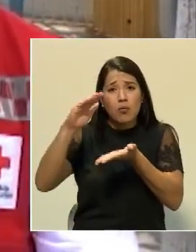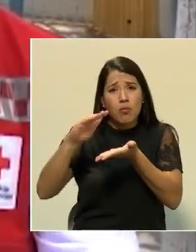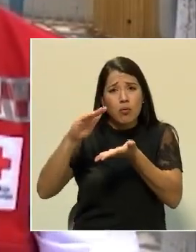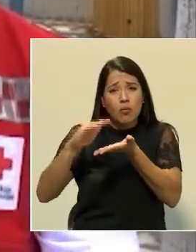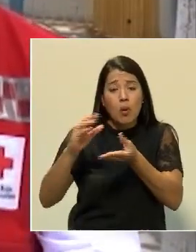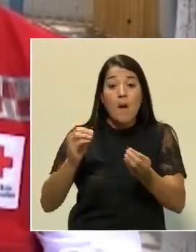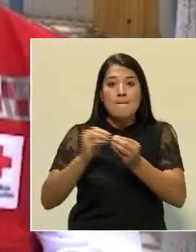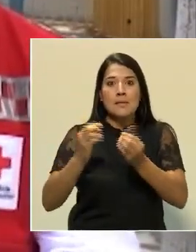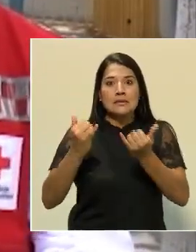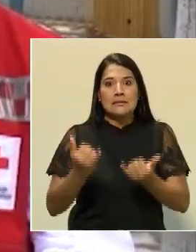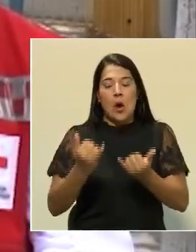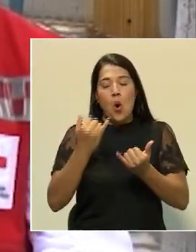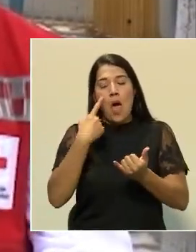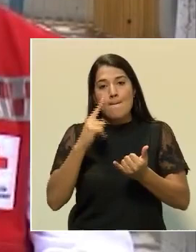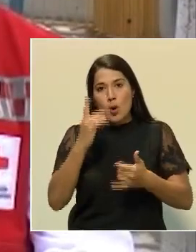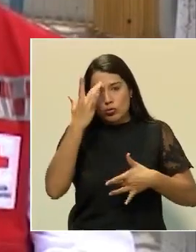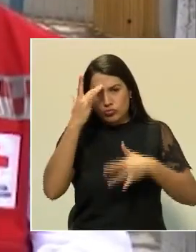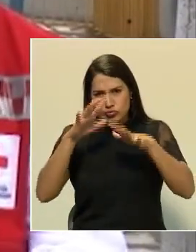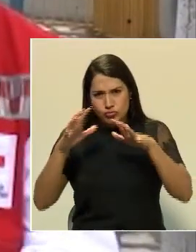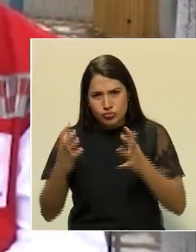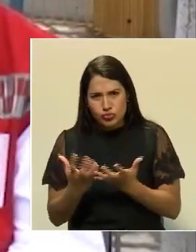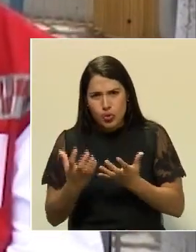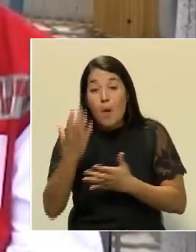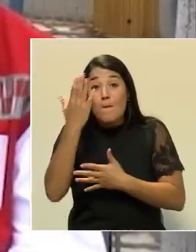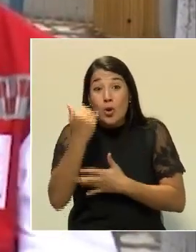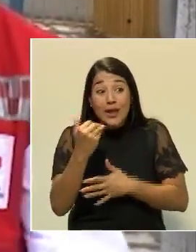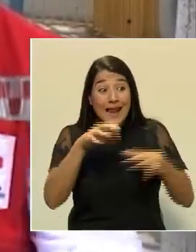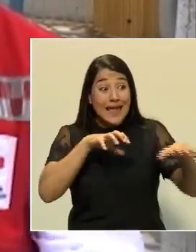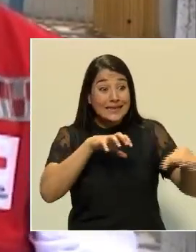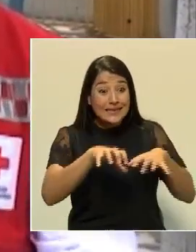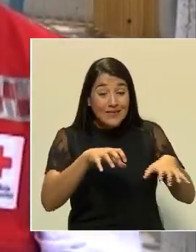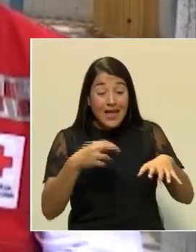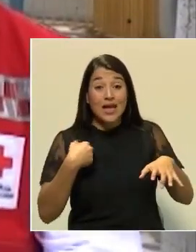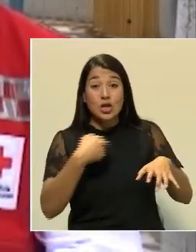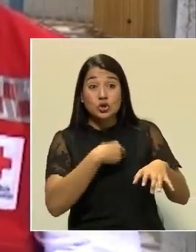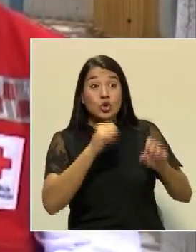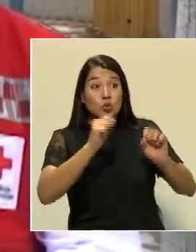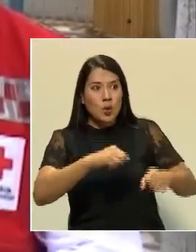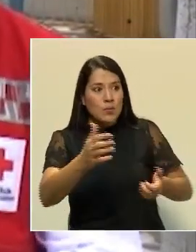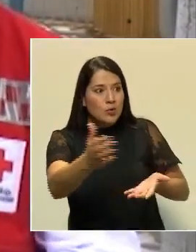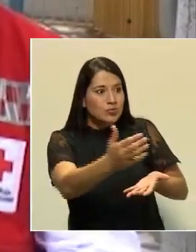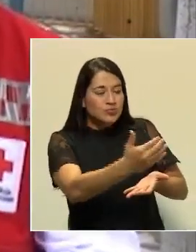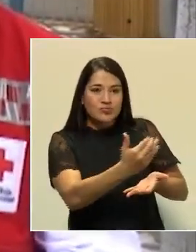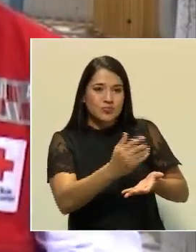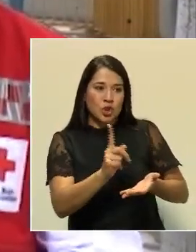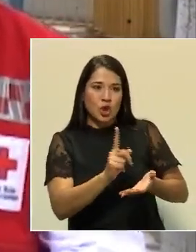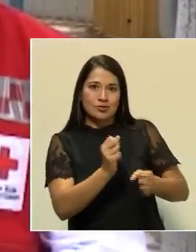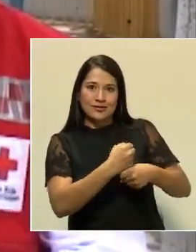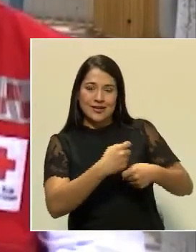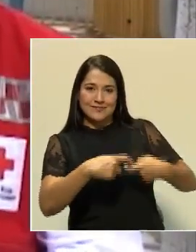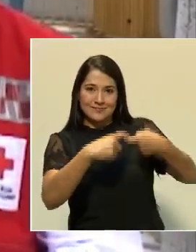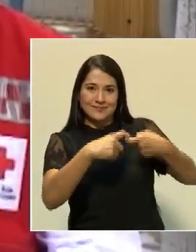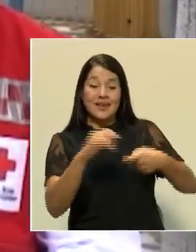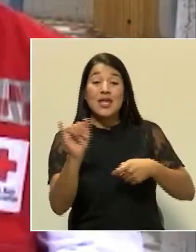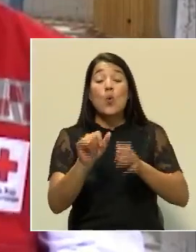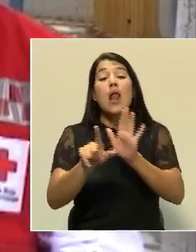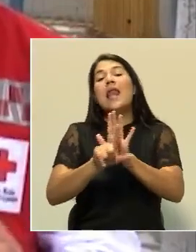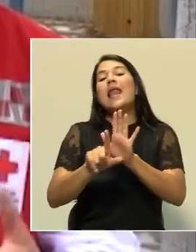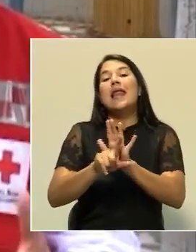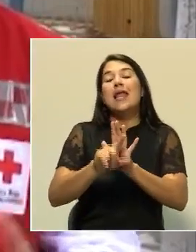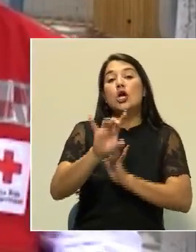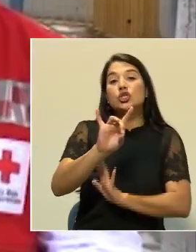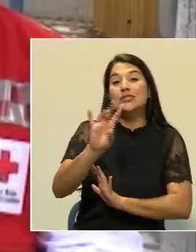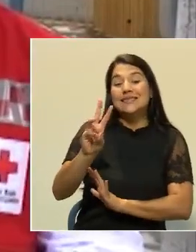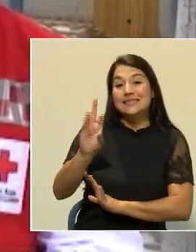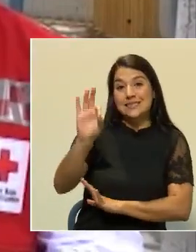¿verdad? Donde las actividades de generación de fondos de nosotros no se pueden realizar. Y además, la misma ley 8690 actual,